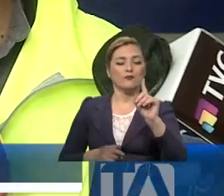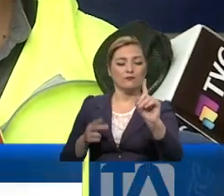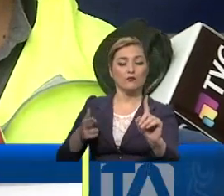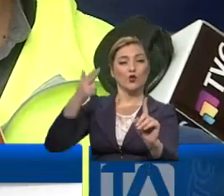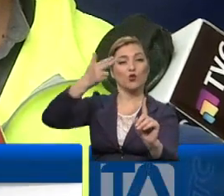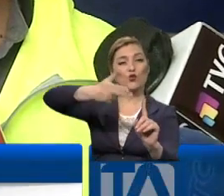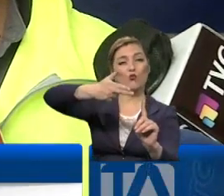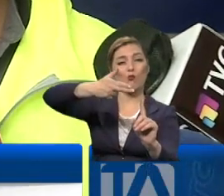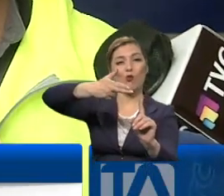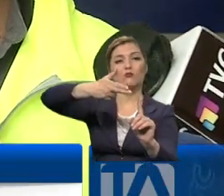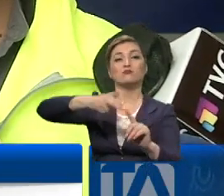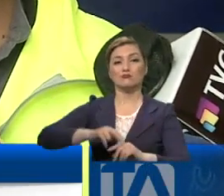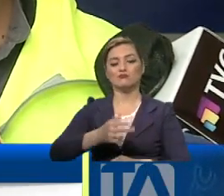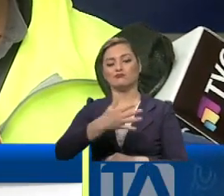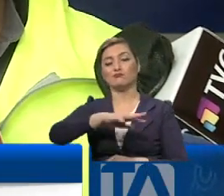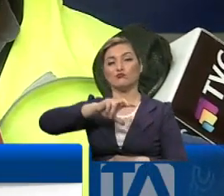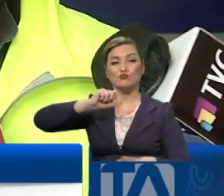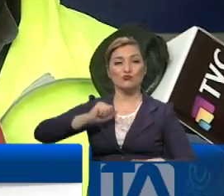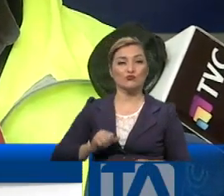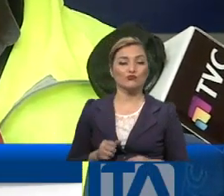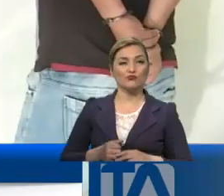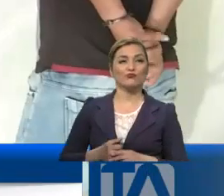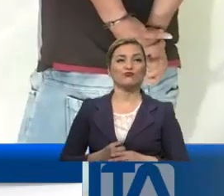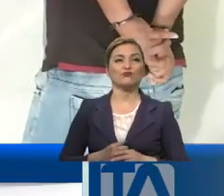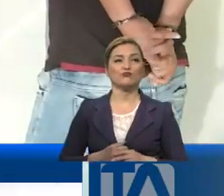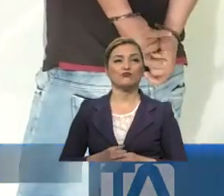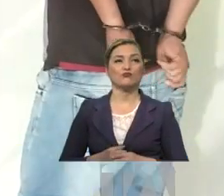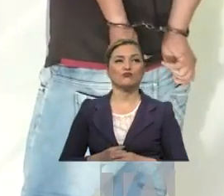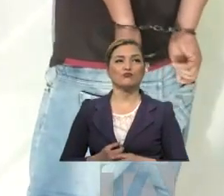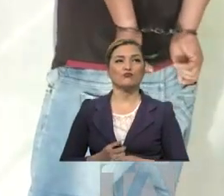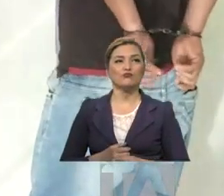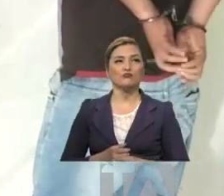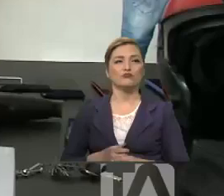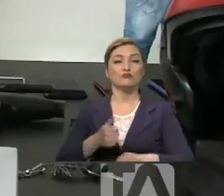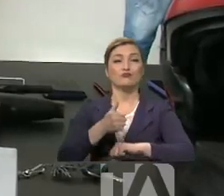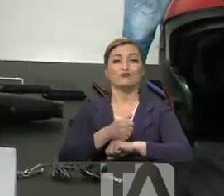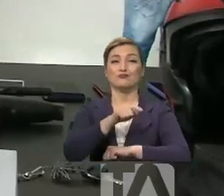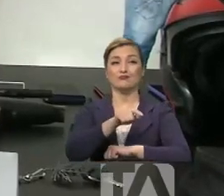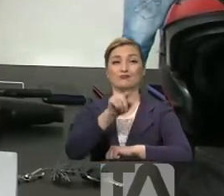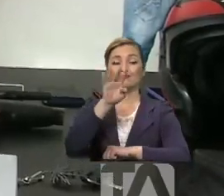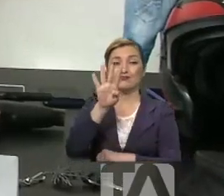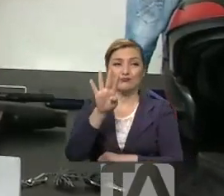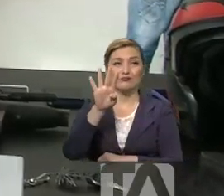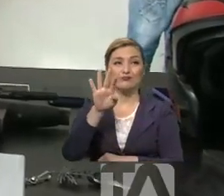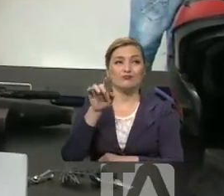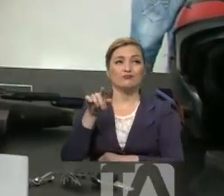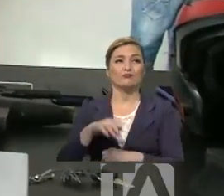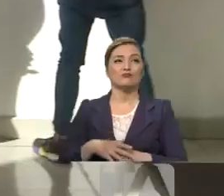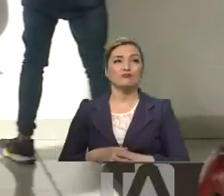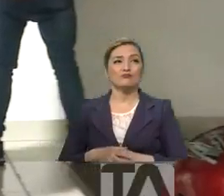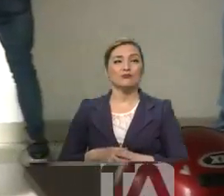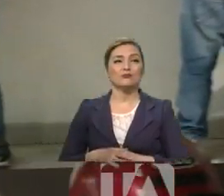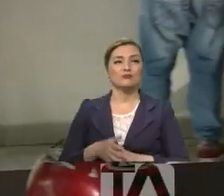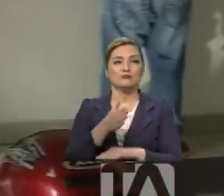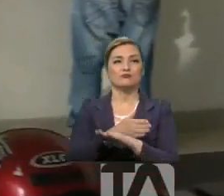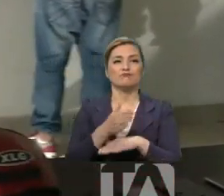personas y efectivamente proceden a sustraerle las pertenencias. Las autoridades además identificaron que los 4 delincuentes cuentan